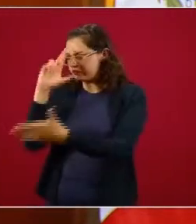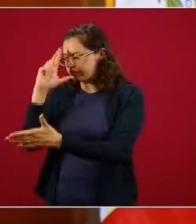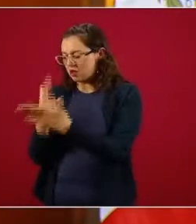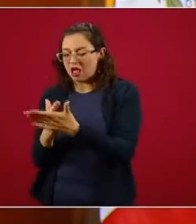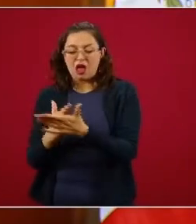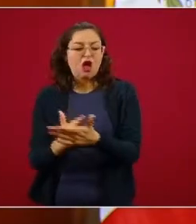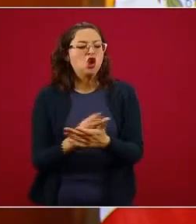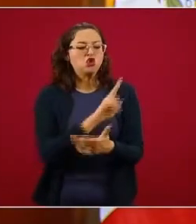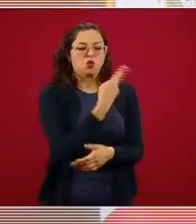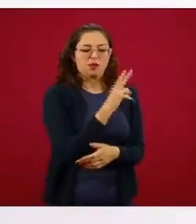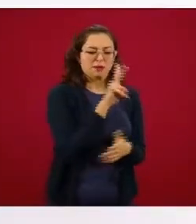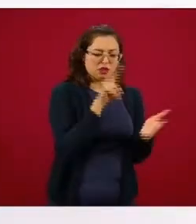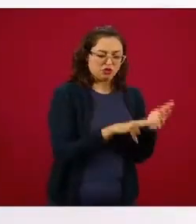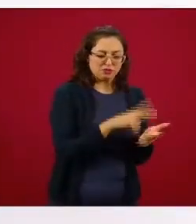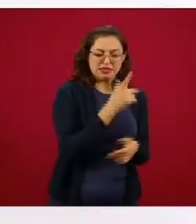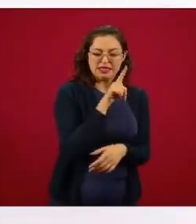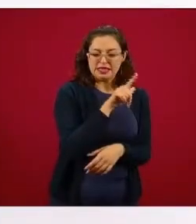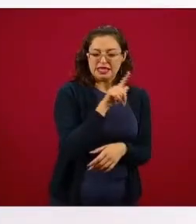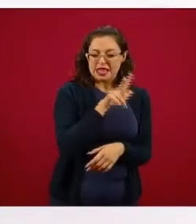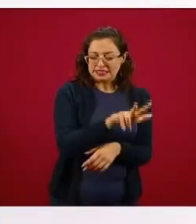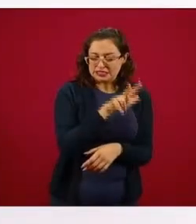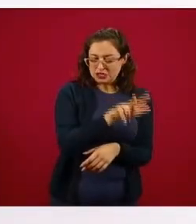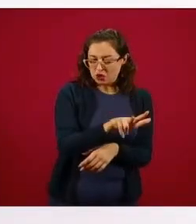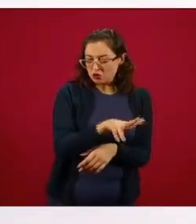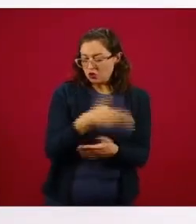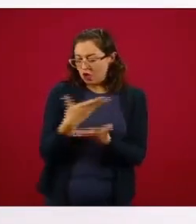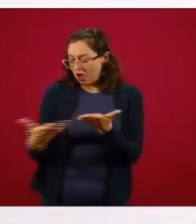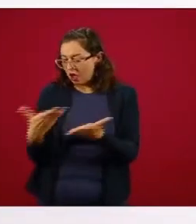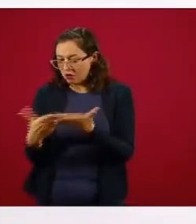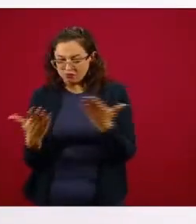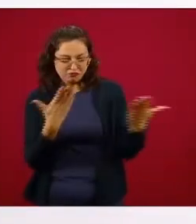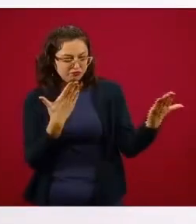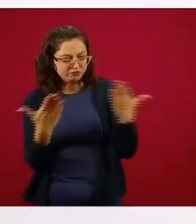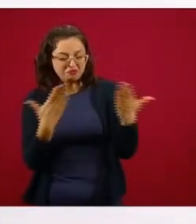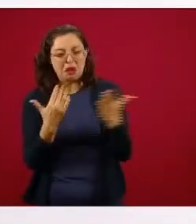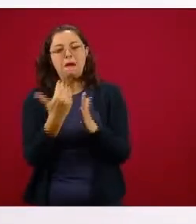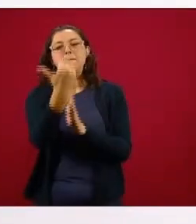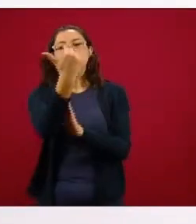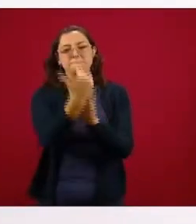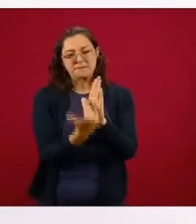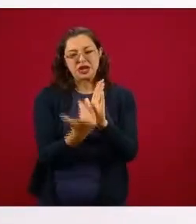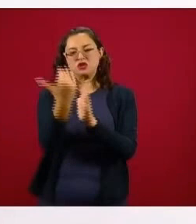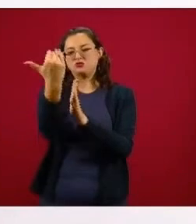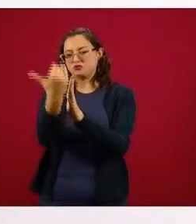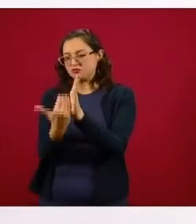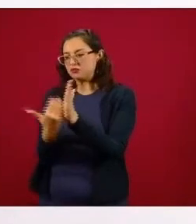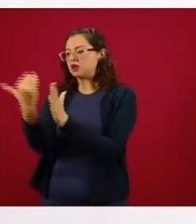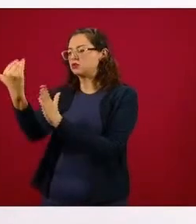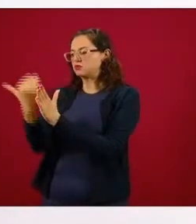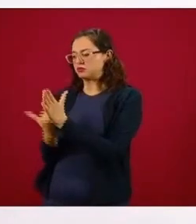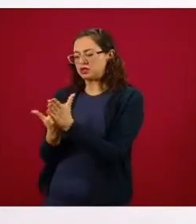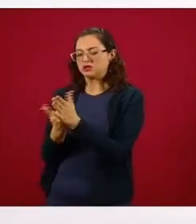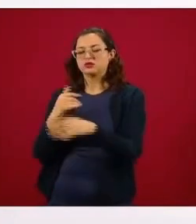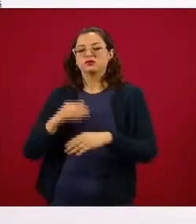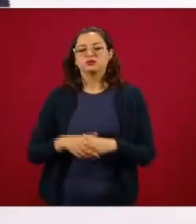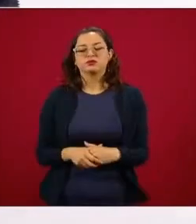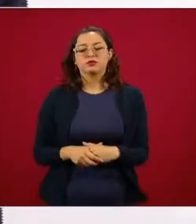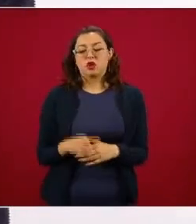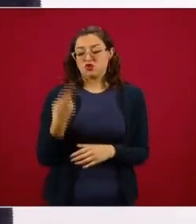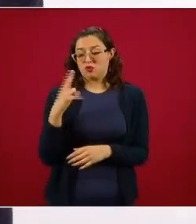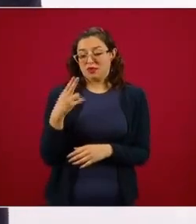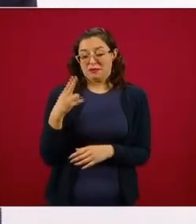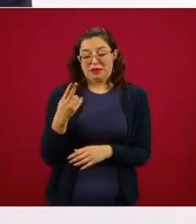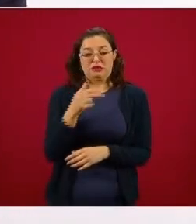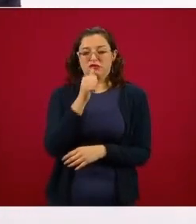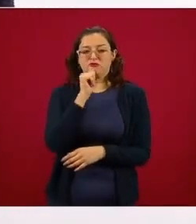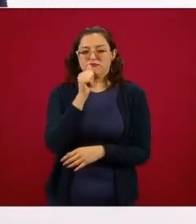de 2018, un poco antes de que asumiéramos la presidencia